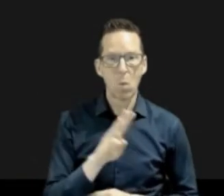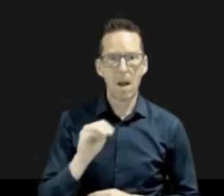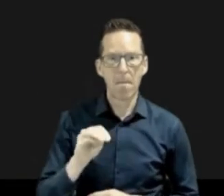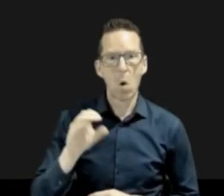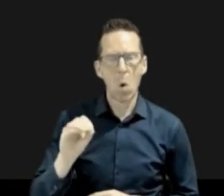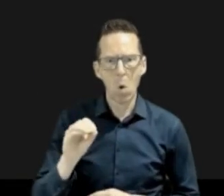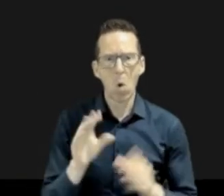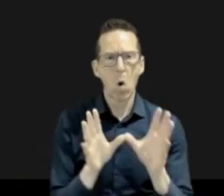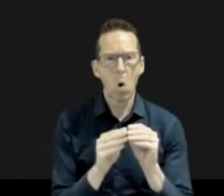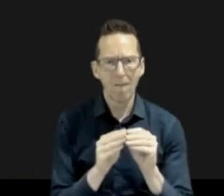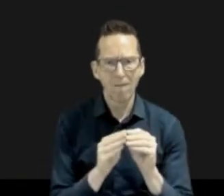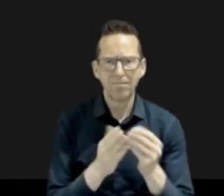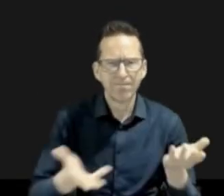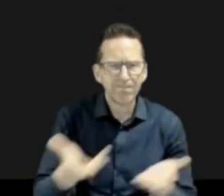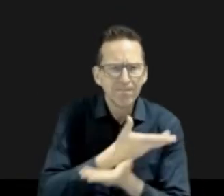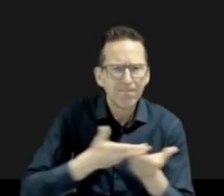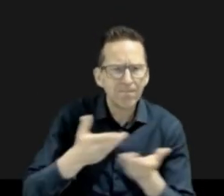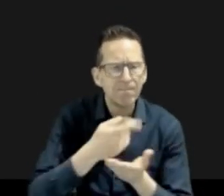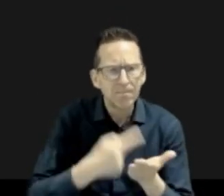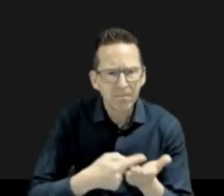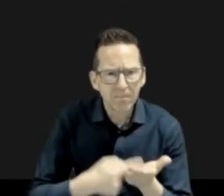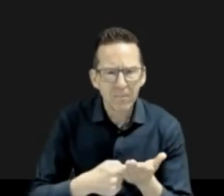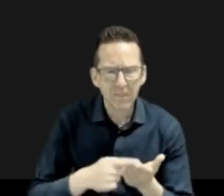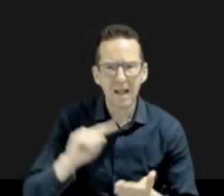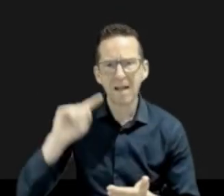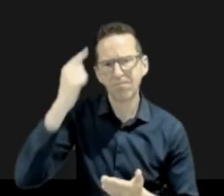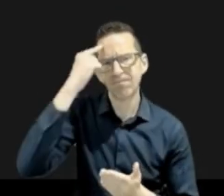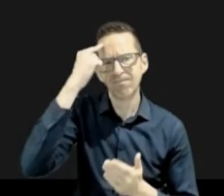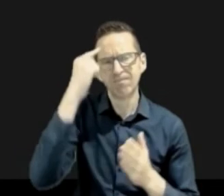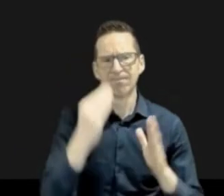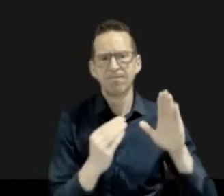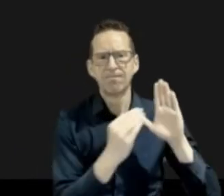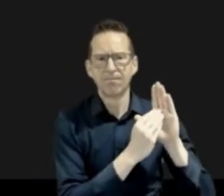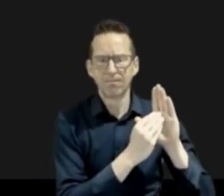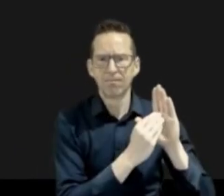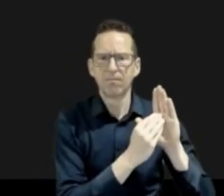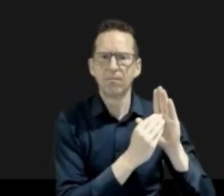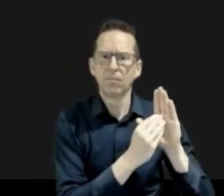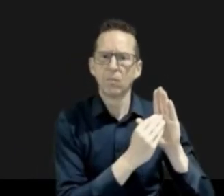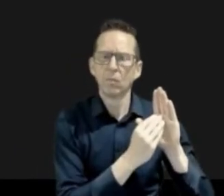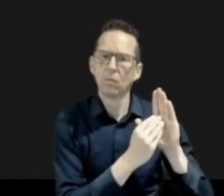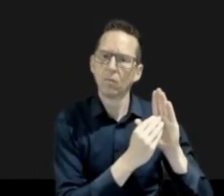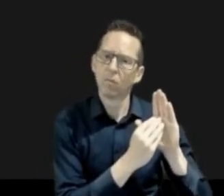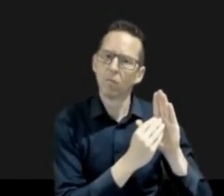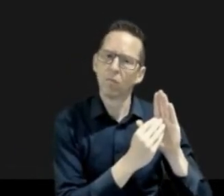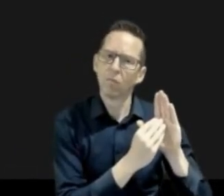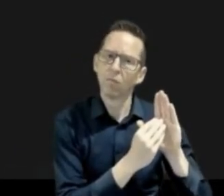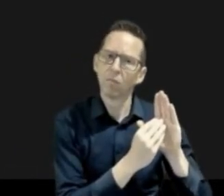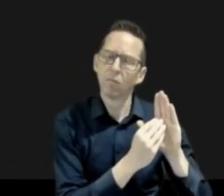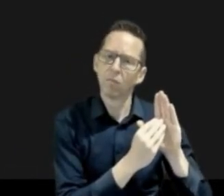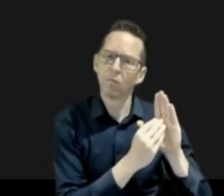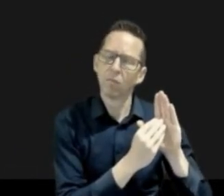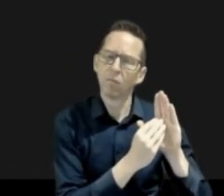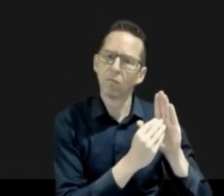está dividido en dos nuevas comisiones la comisión de infraestructura y la